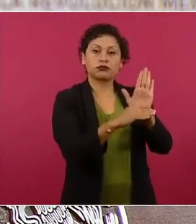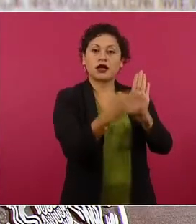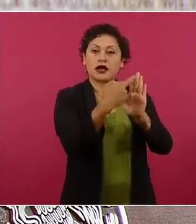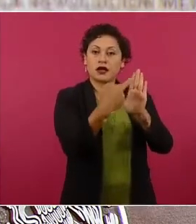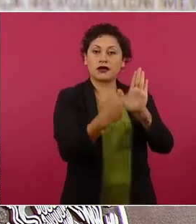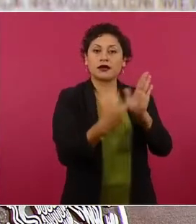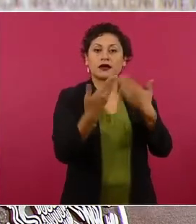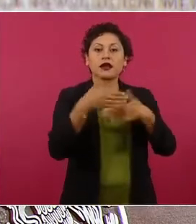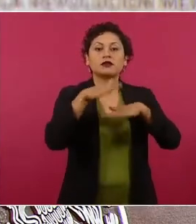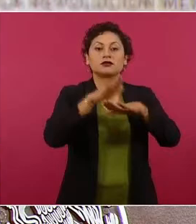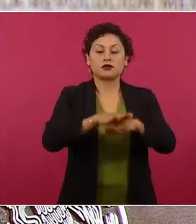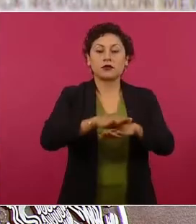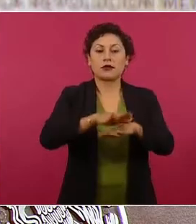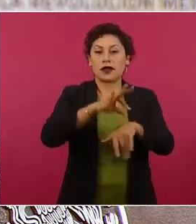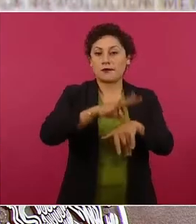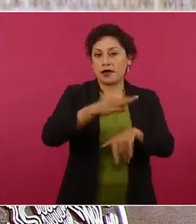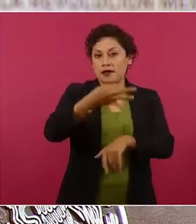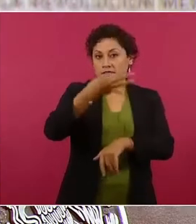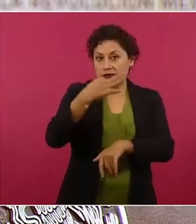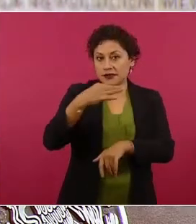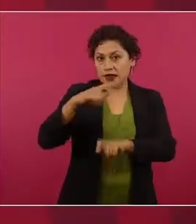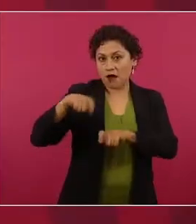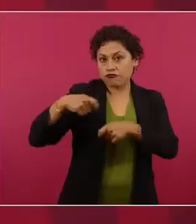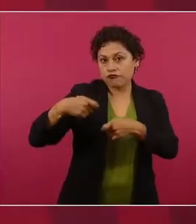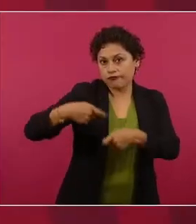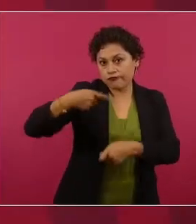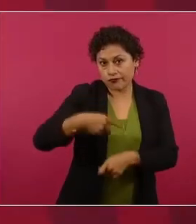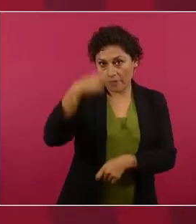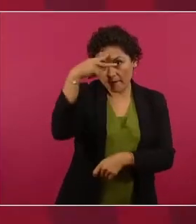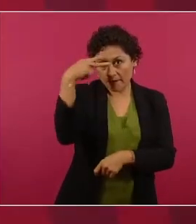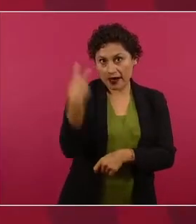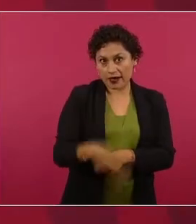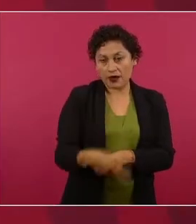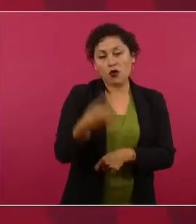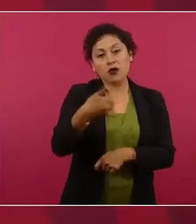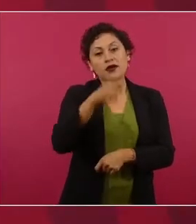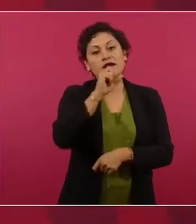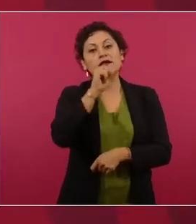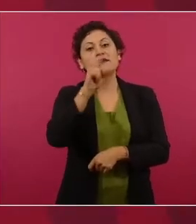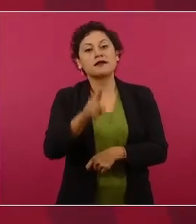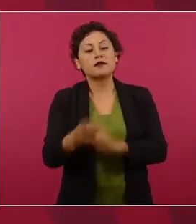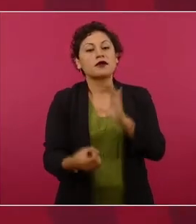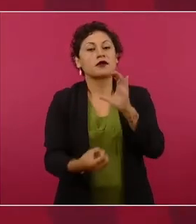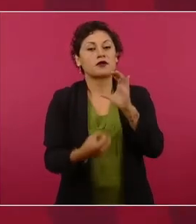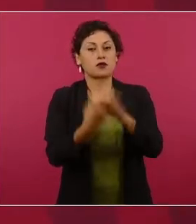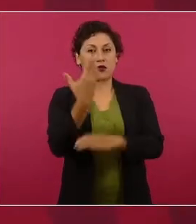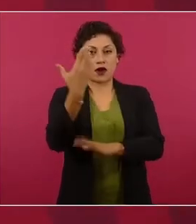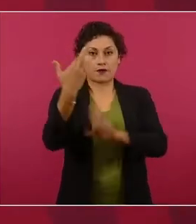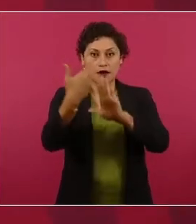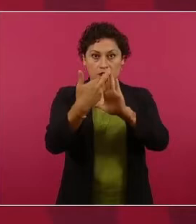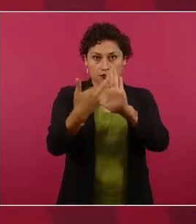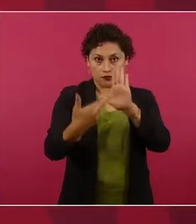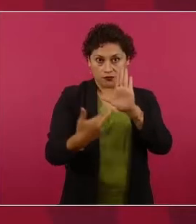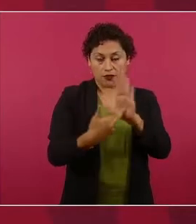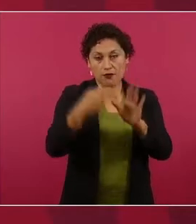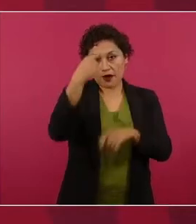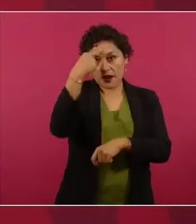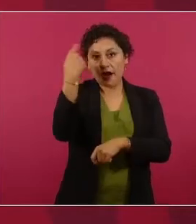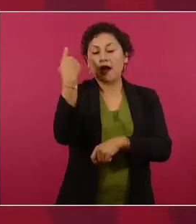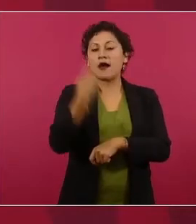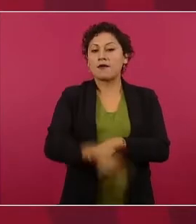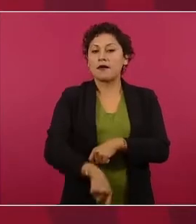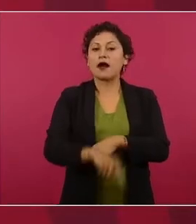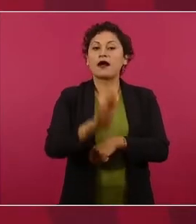México, así como los elementos fundamentales del proyecto de la nueva norma de partería